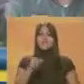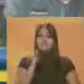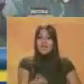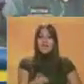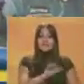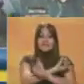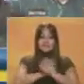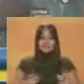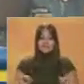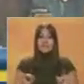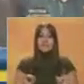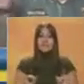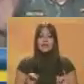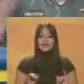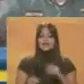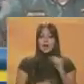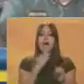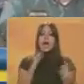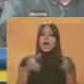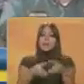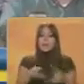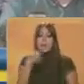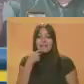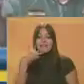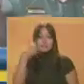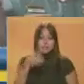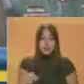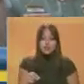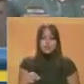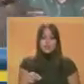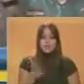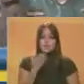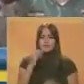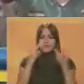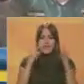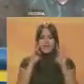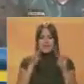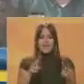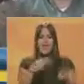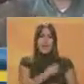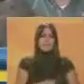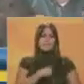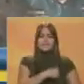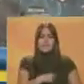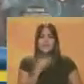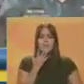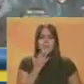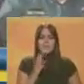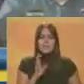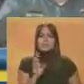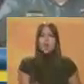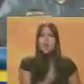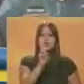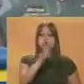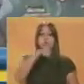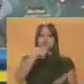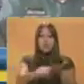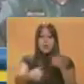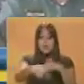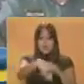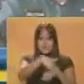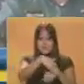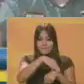que quitarle, Alfredo, despartidizar. Cuando yo veo que se coloca una misión, se utiliza el nombre de la